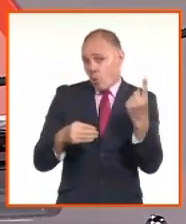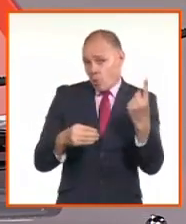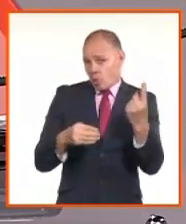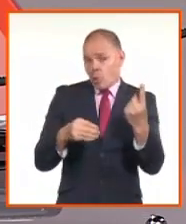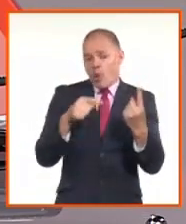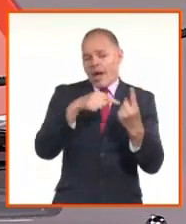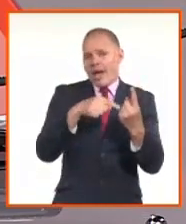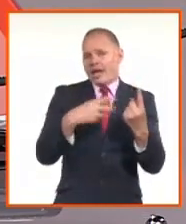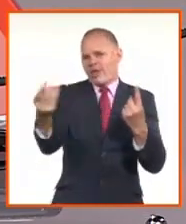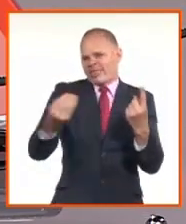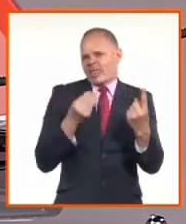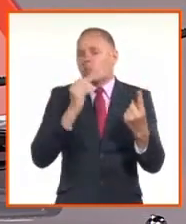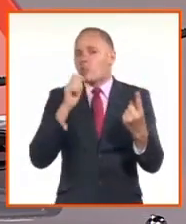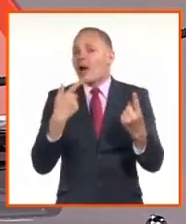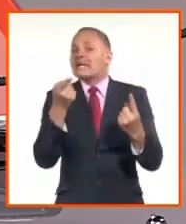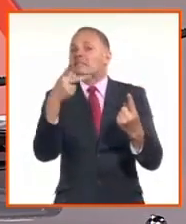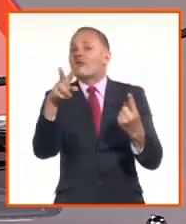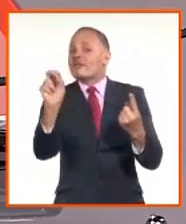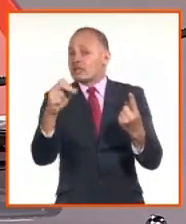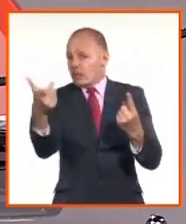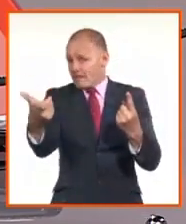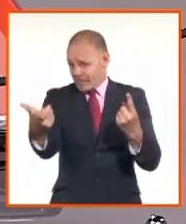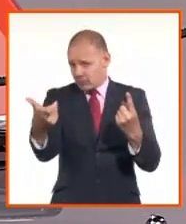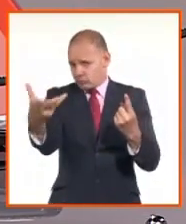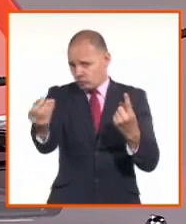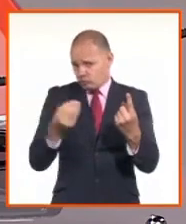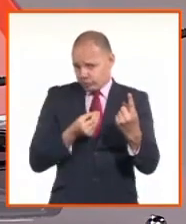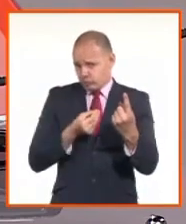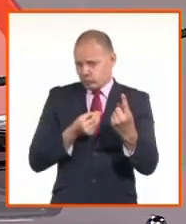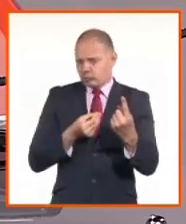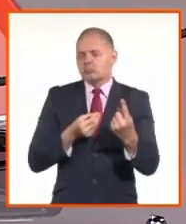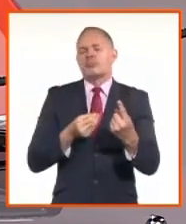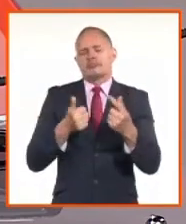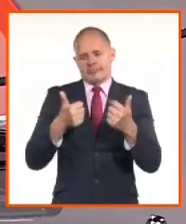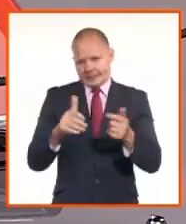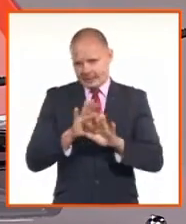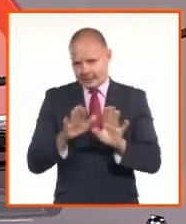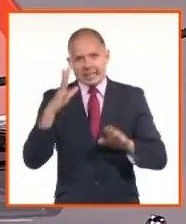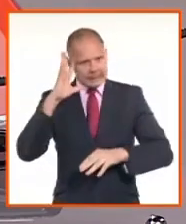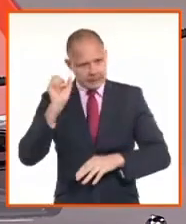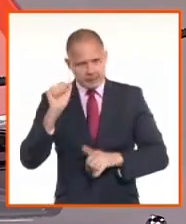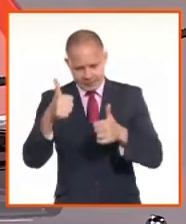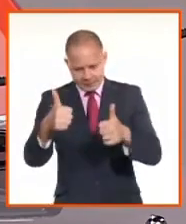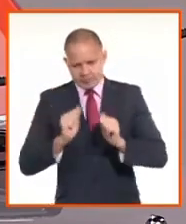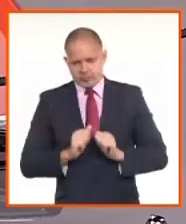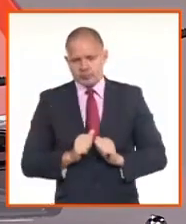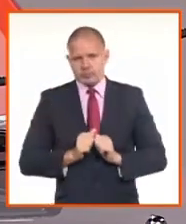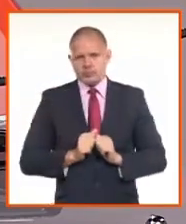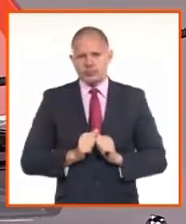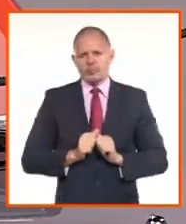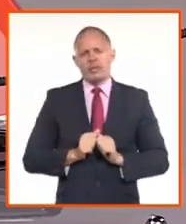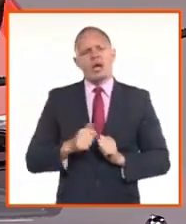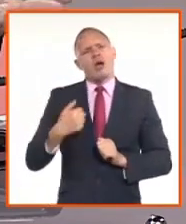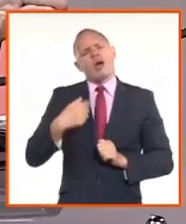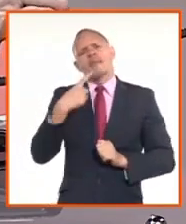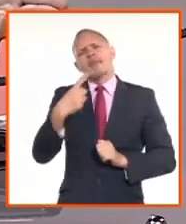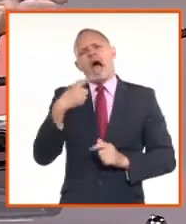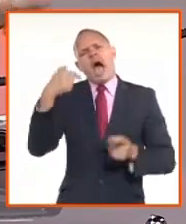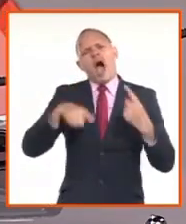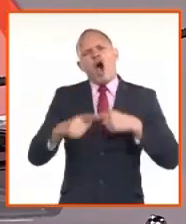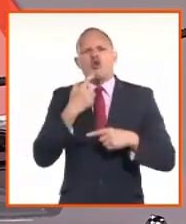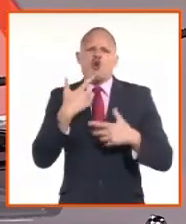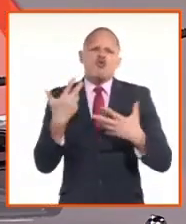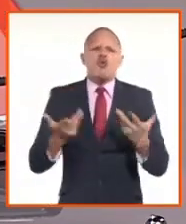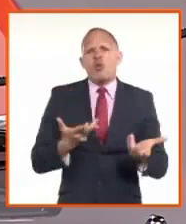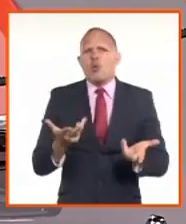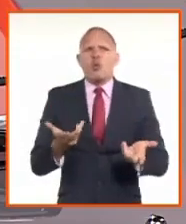de cambio fundamental es esa la palabra exacta cuál sería el tipo de cambio o cómo sería un tipo